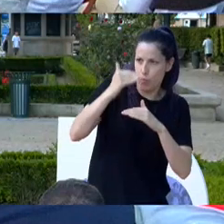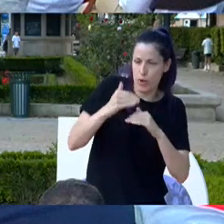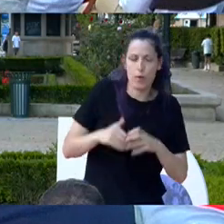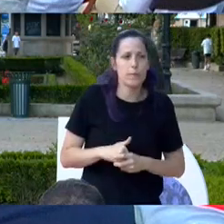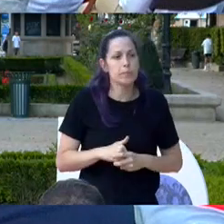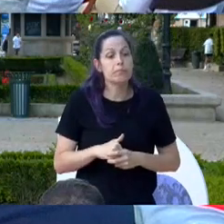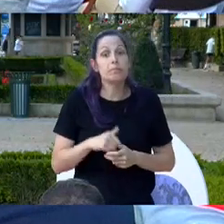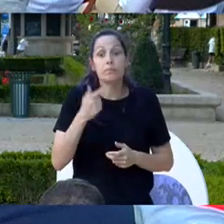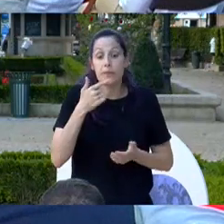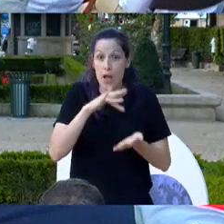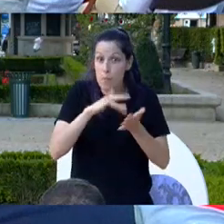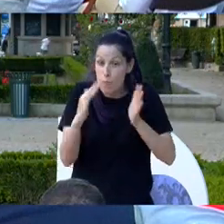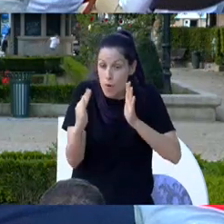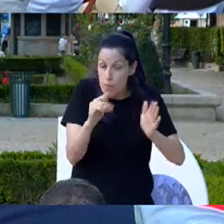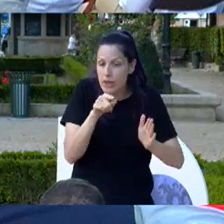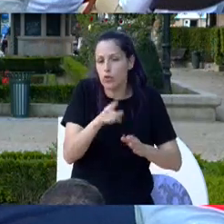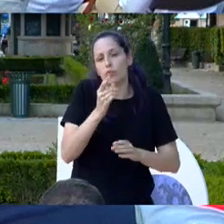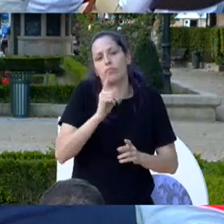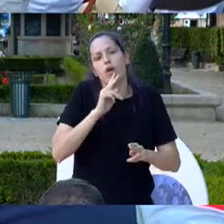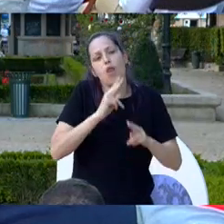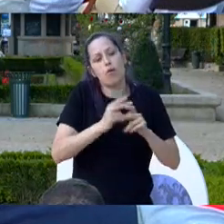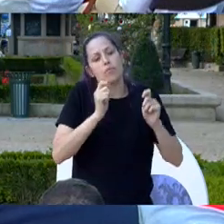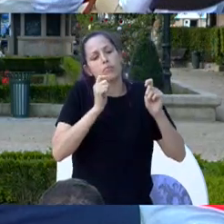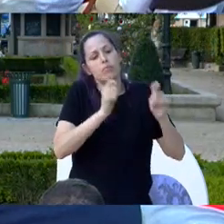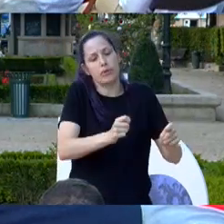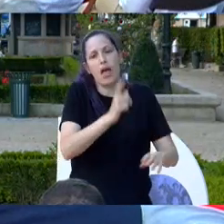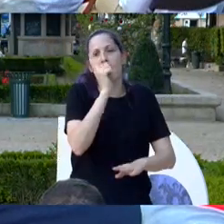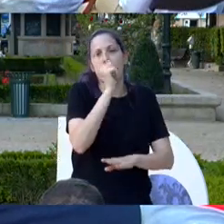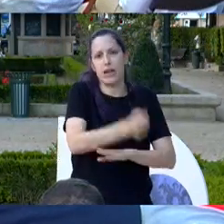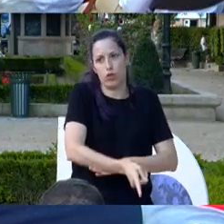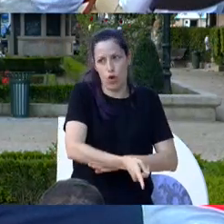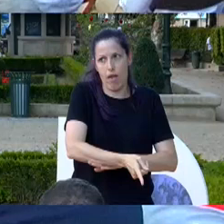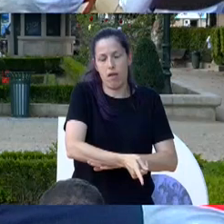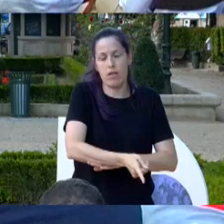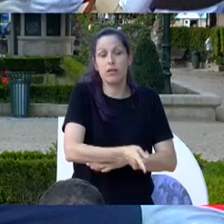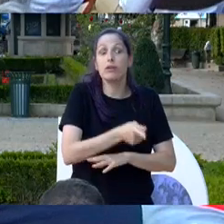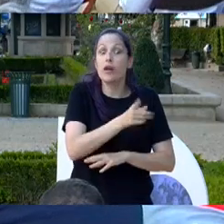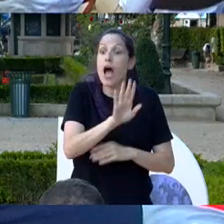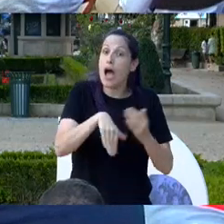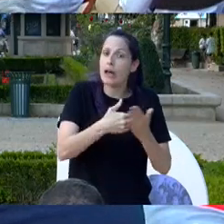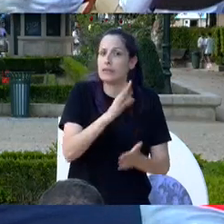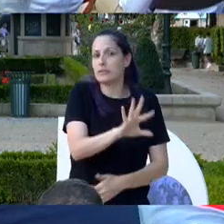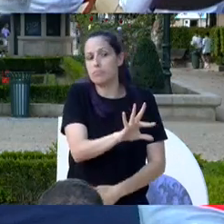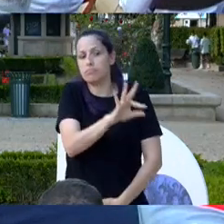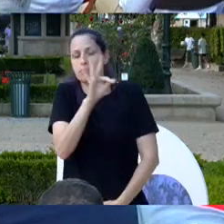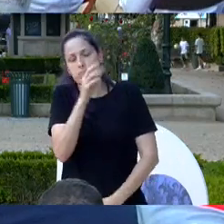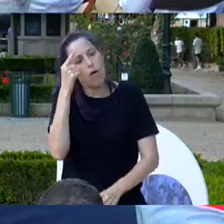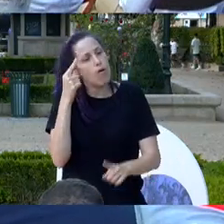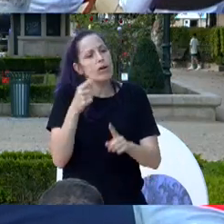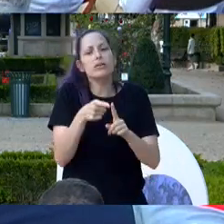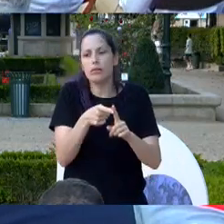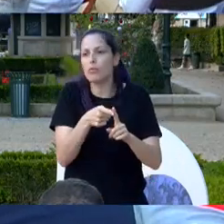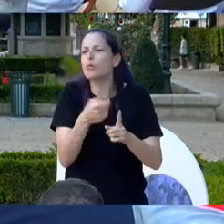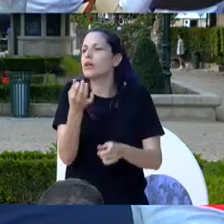ela nomean directora da normal, é a persona designada, e incluso a escollen para que ocupe